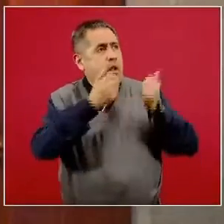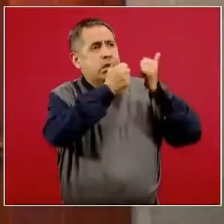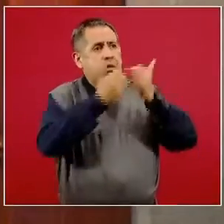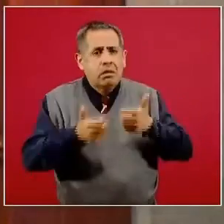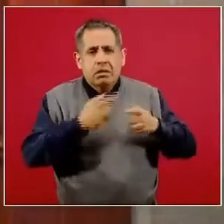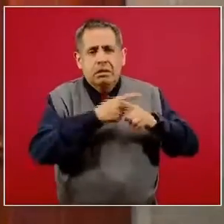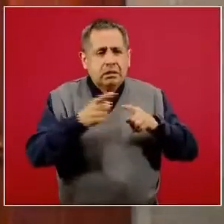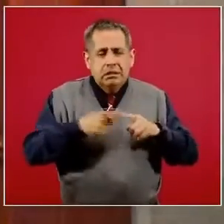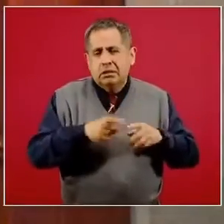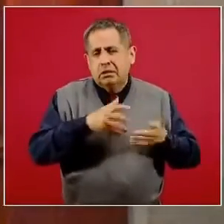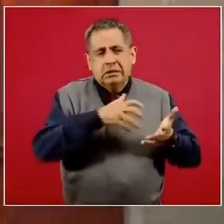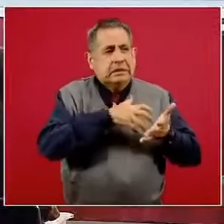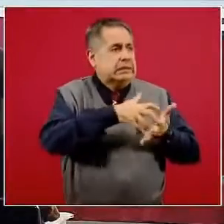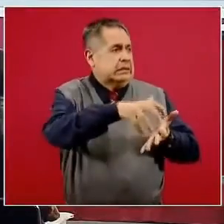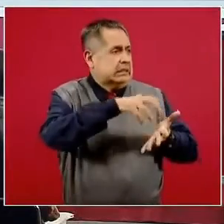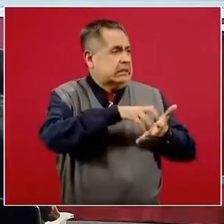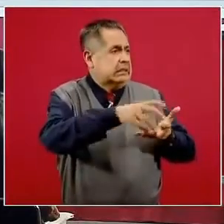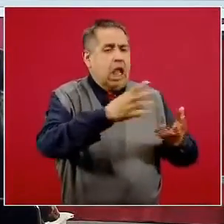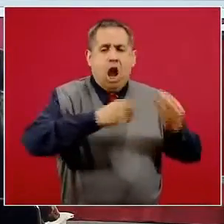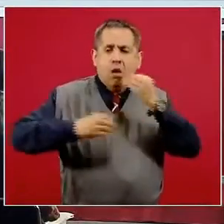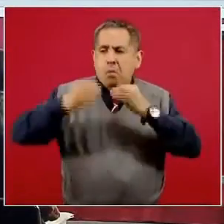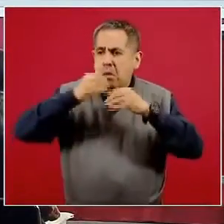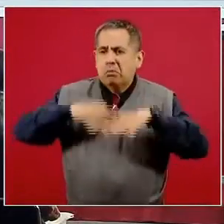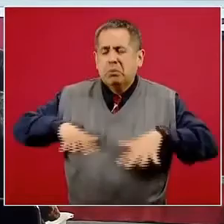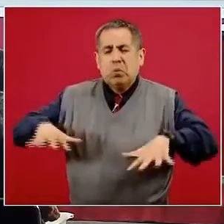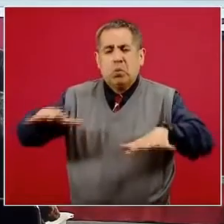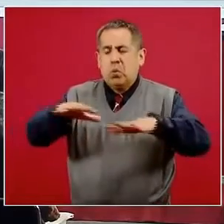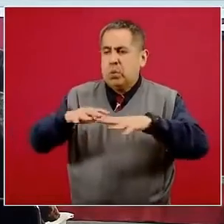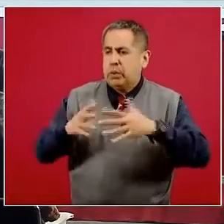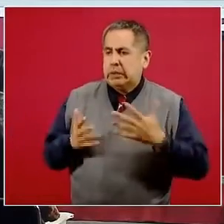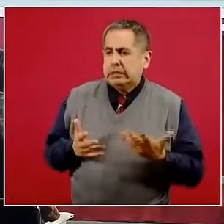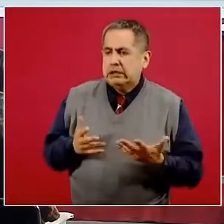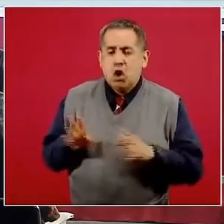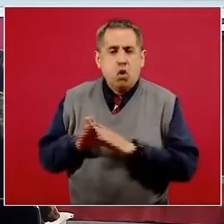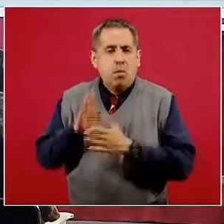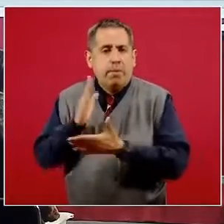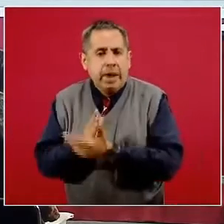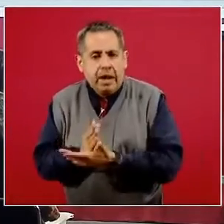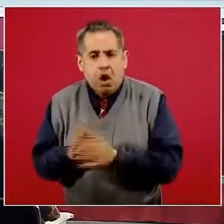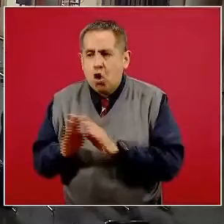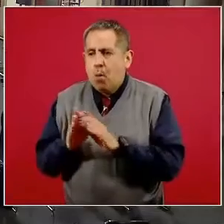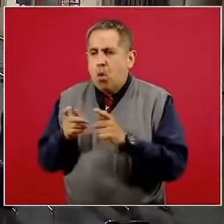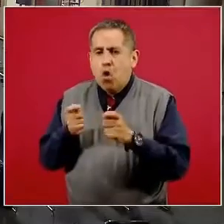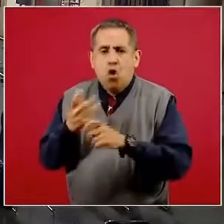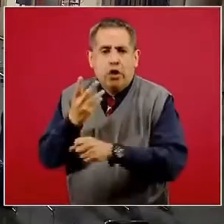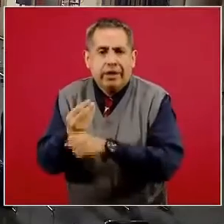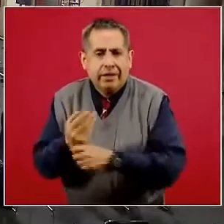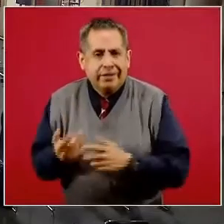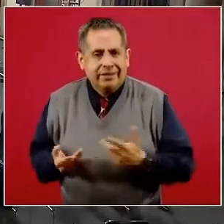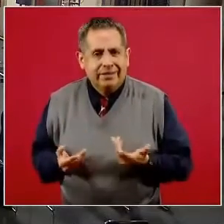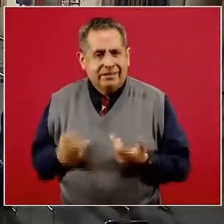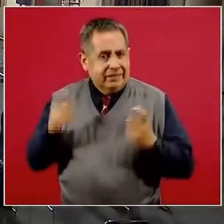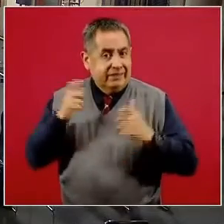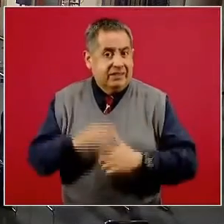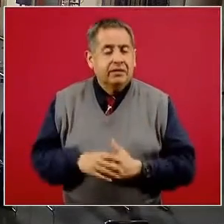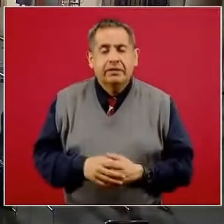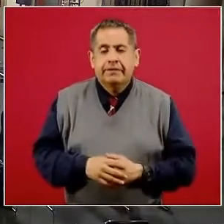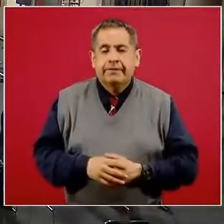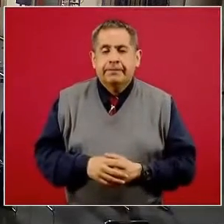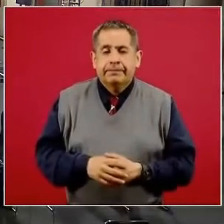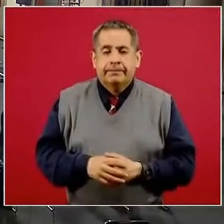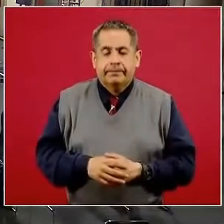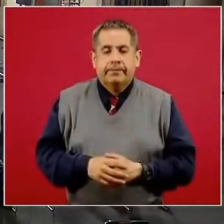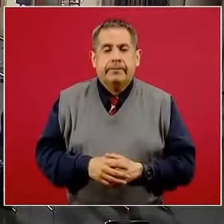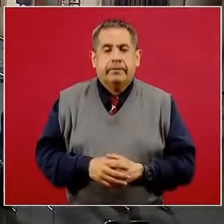sistema agrícola de producción de alimentos que en realidad no son saludables, sino todo lo contrario. La que sigue, por favor.